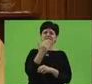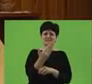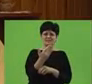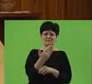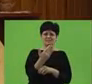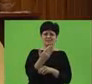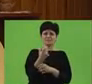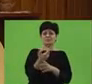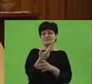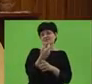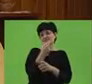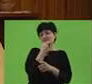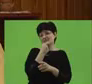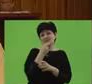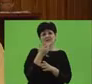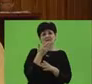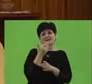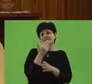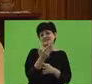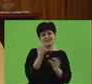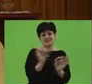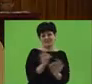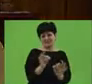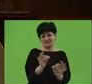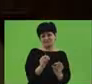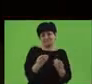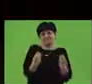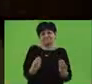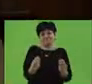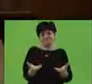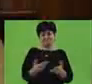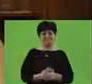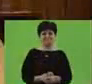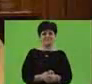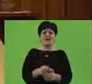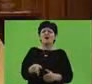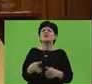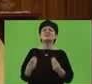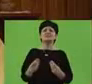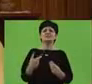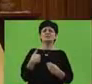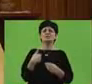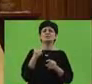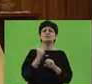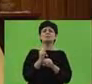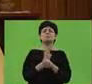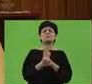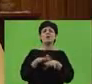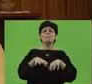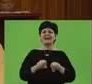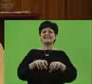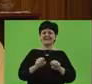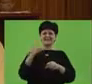Porque si no, no va. ¿Viste? Es que es así. ¿Qué estás haciendo ahora? Soy masajista.